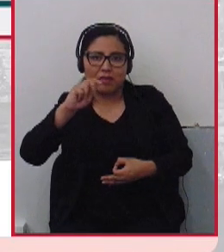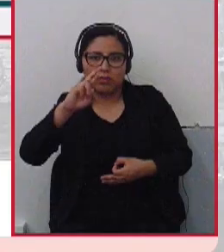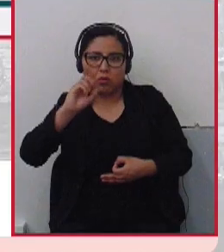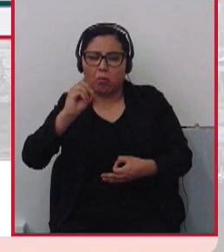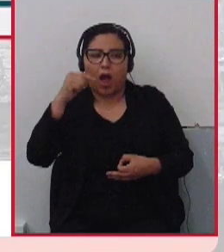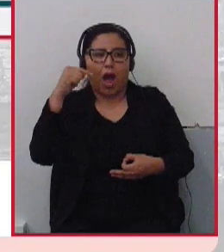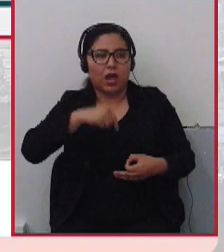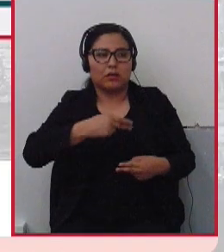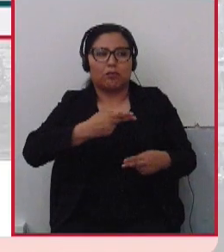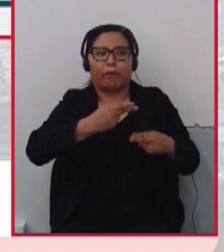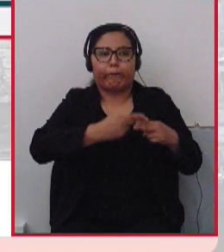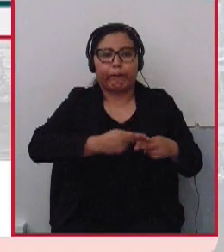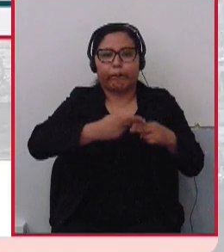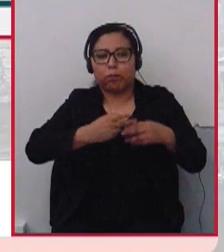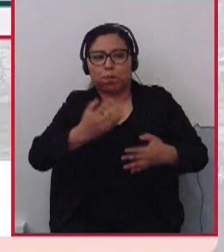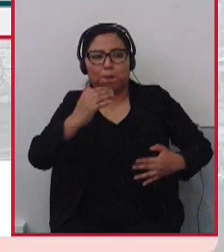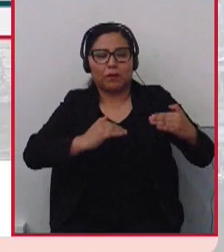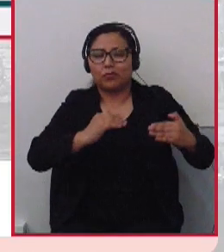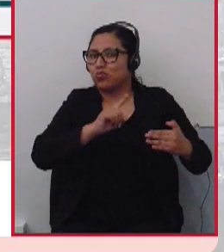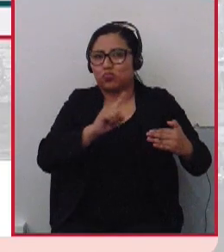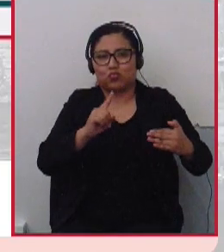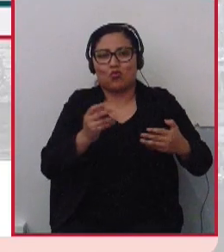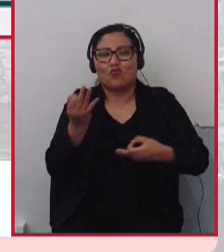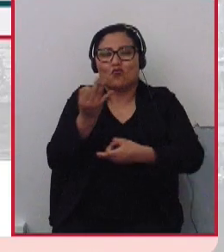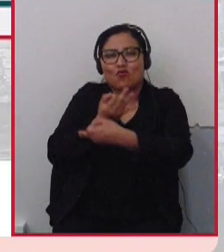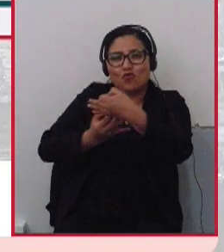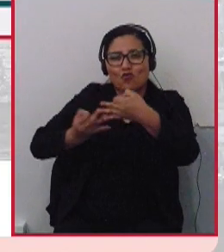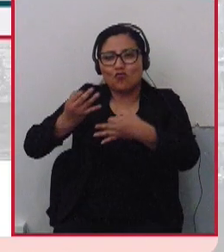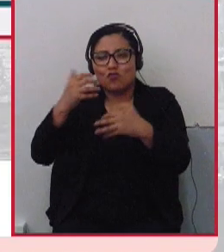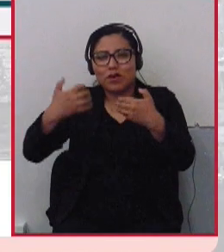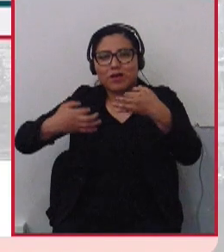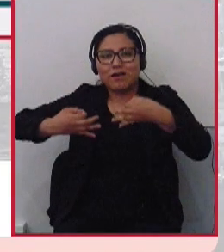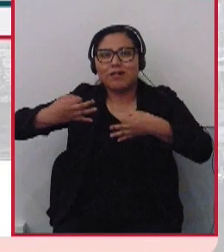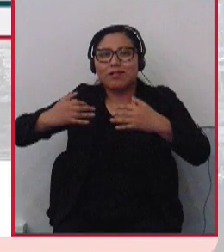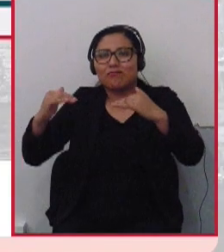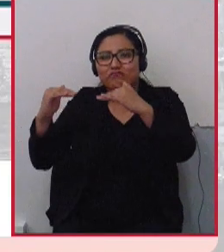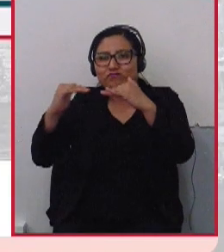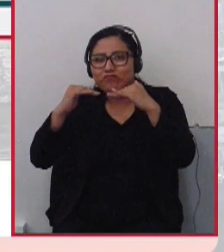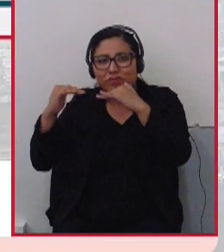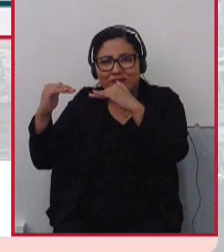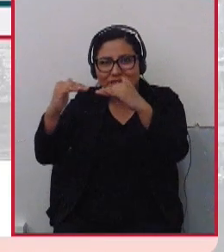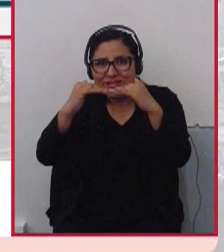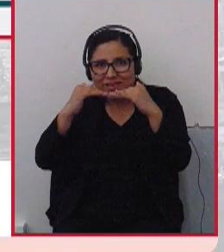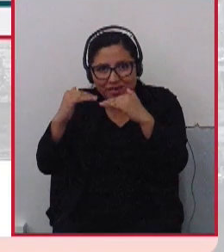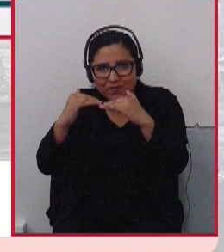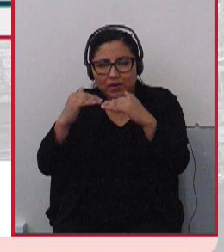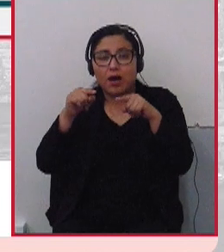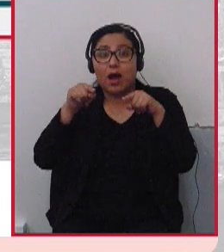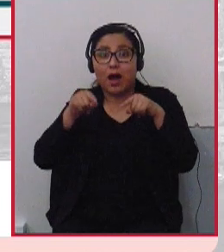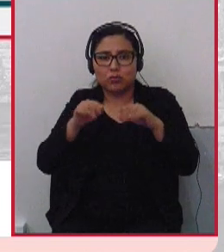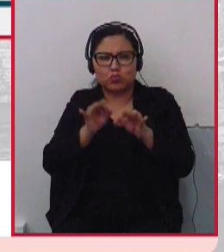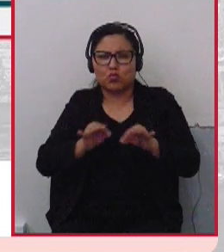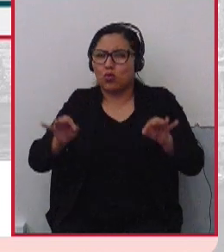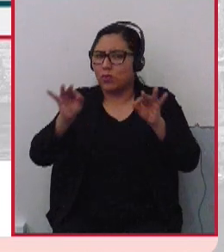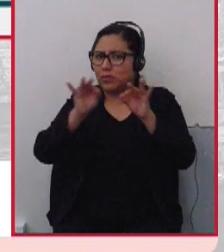balanzas. Los flujómetros son fundamentales para poder manejar los caudales dentro de la planta CPF.